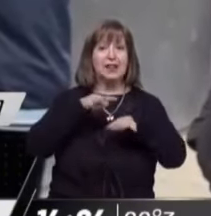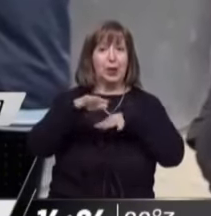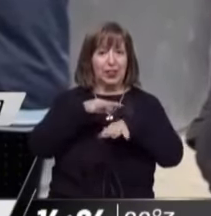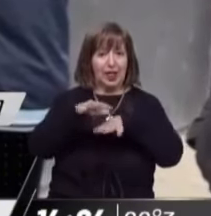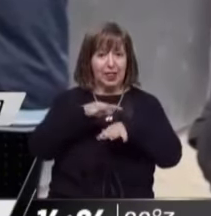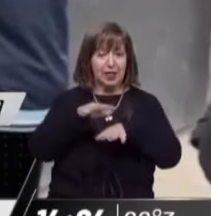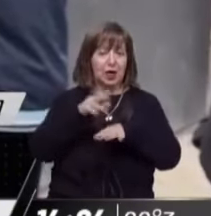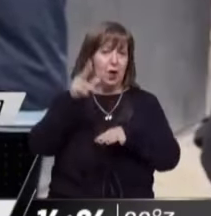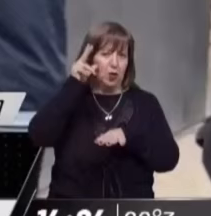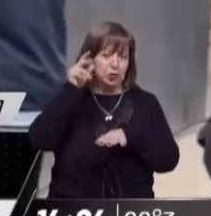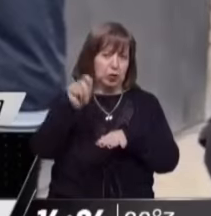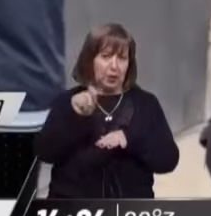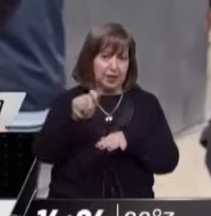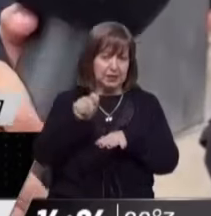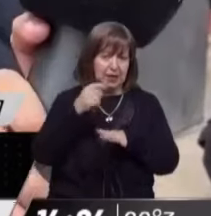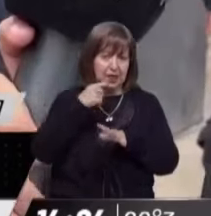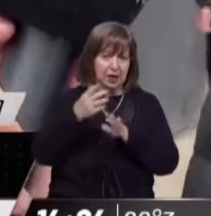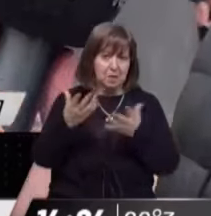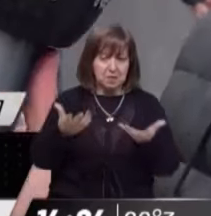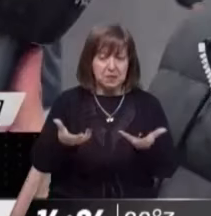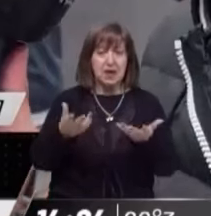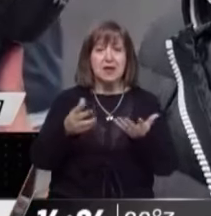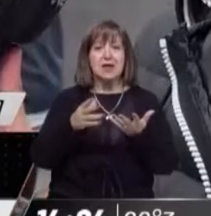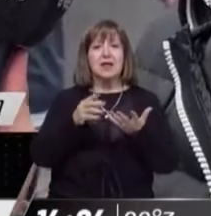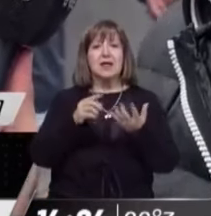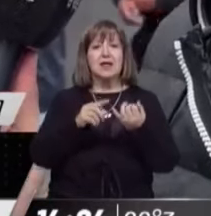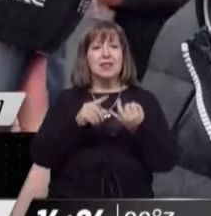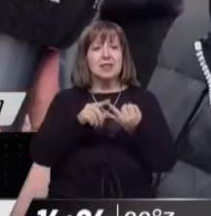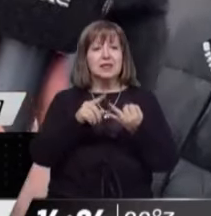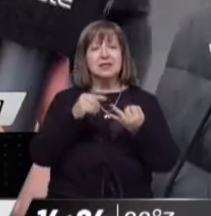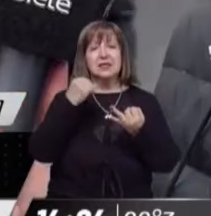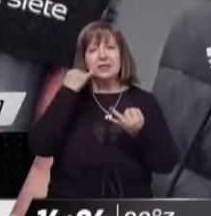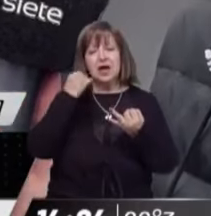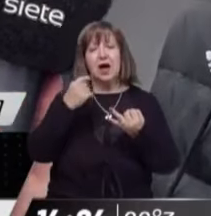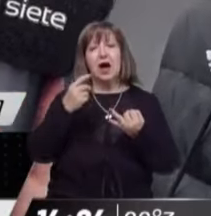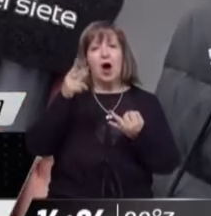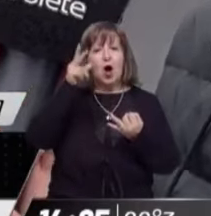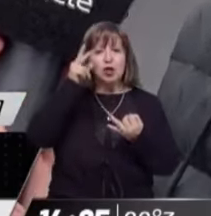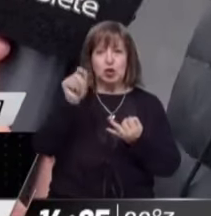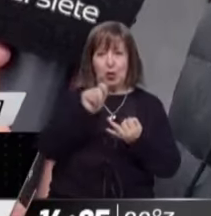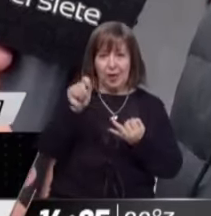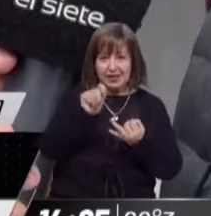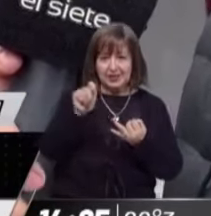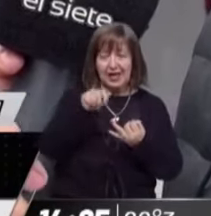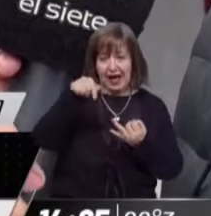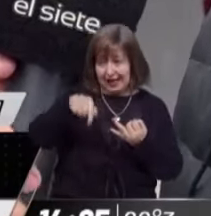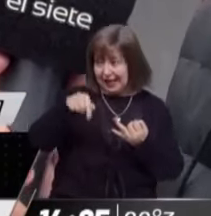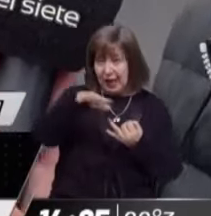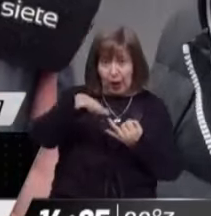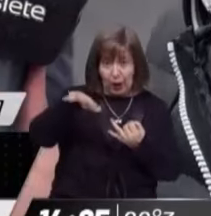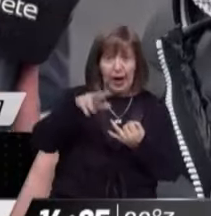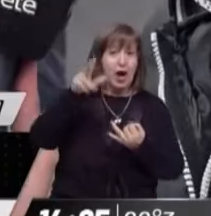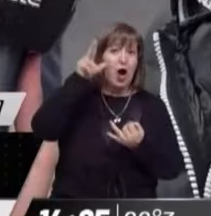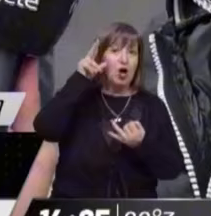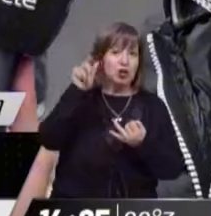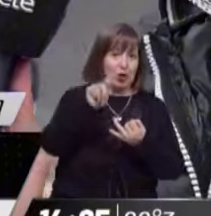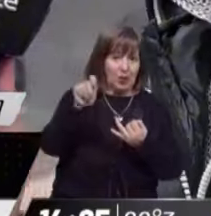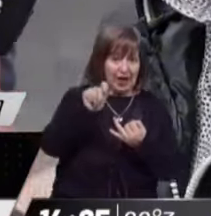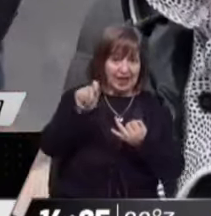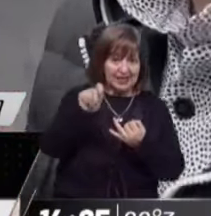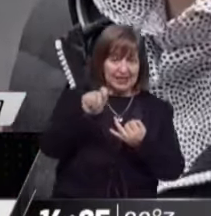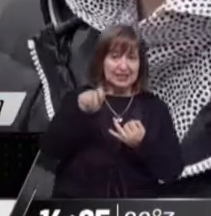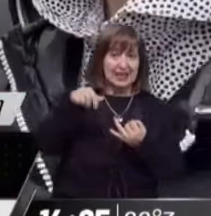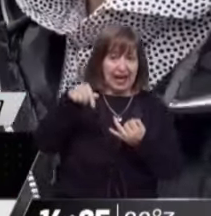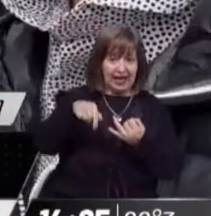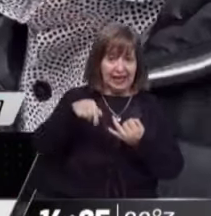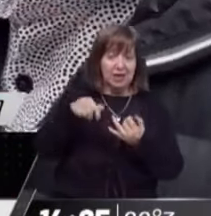dando fuerza, vamos a seguir para adelante. Qué indignante, ¿no? Ustedes acá ayudando hace ya 8 meses y sin embargo hay otra gente que viene saca la leche